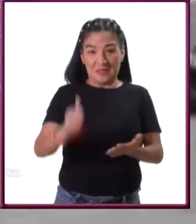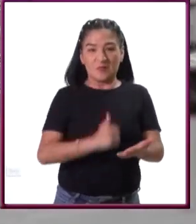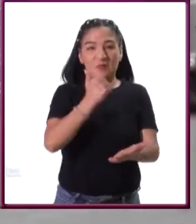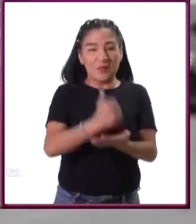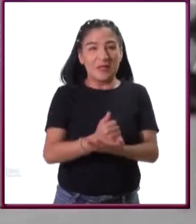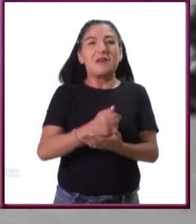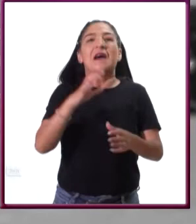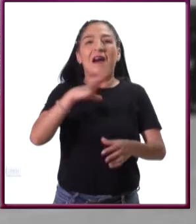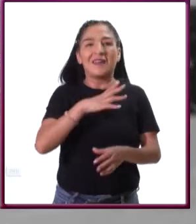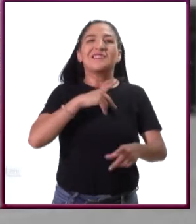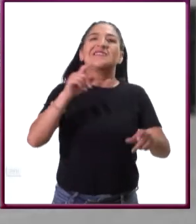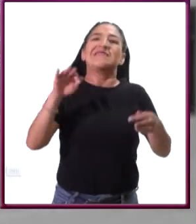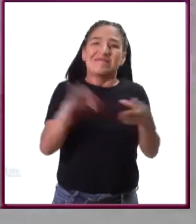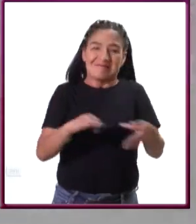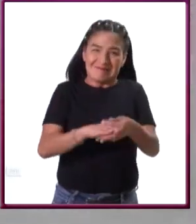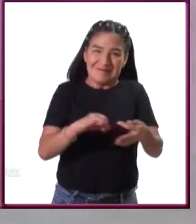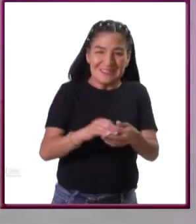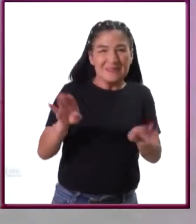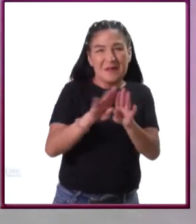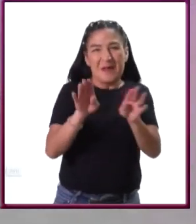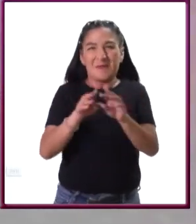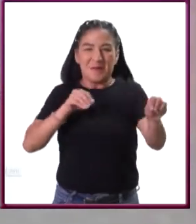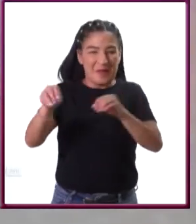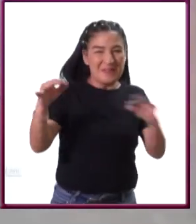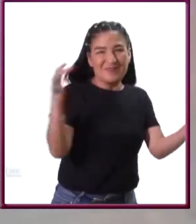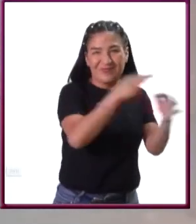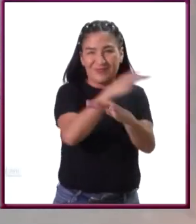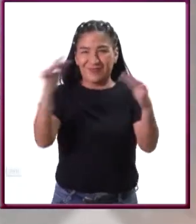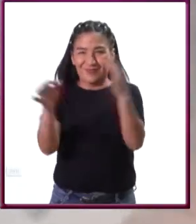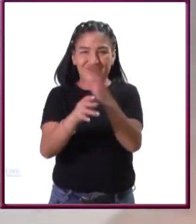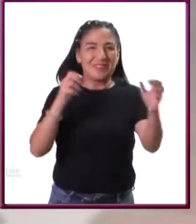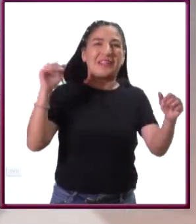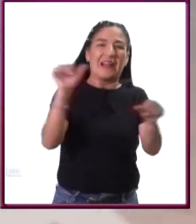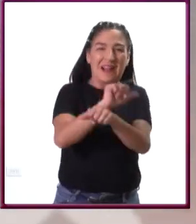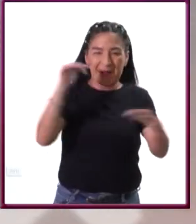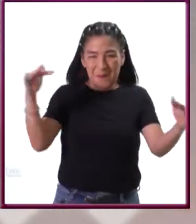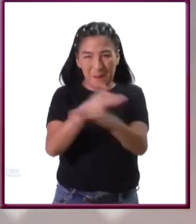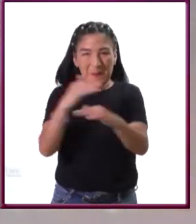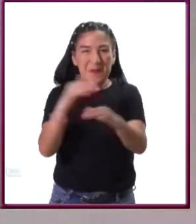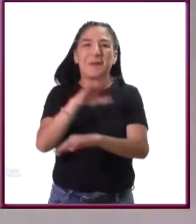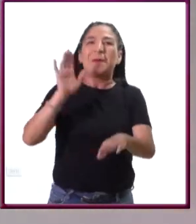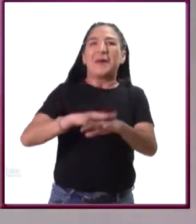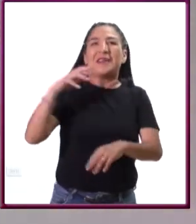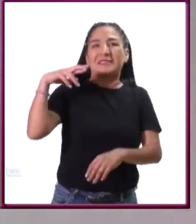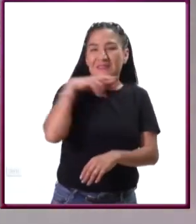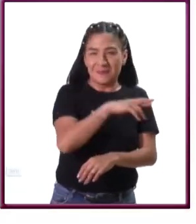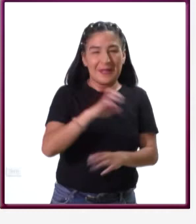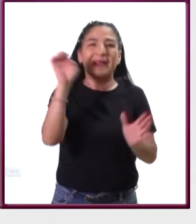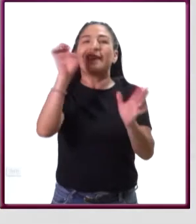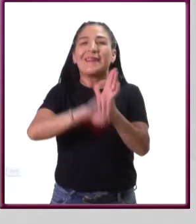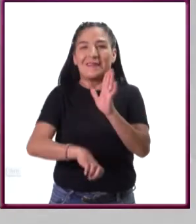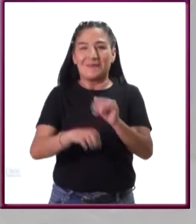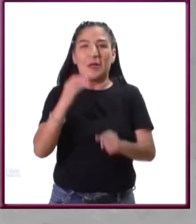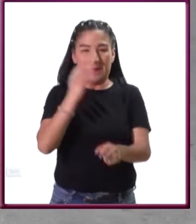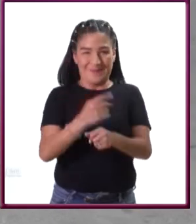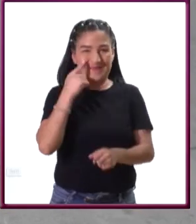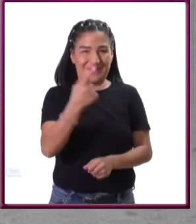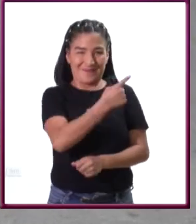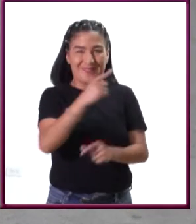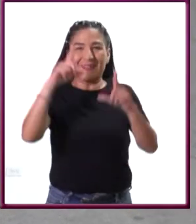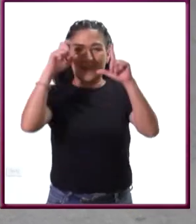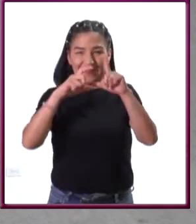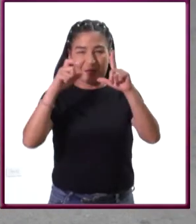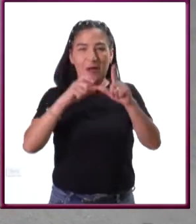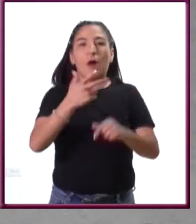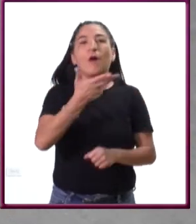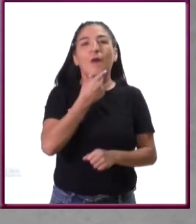y todos tienen prisa. Siempre hay alguien que se esfuerza para ir más rápido. Por ejemplo, en esta fotografía vemos a un hombre que